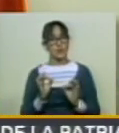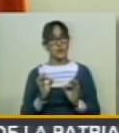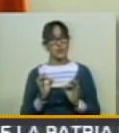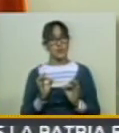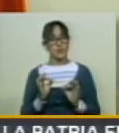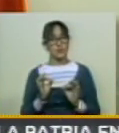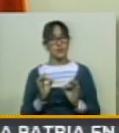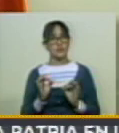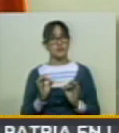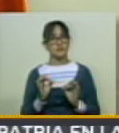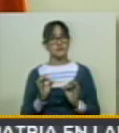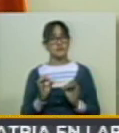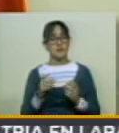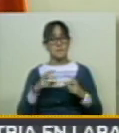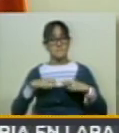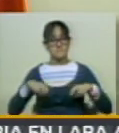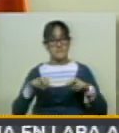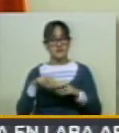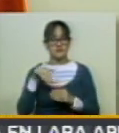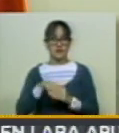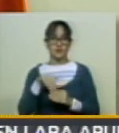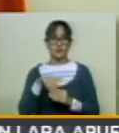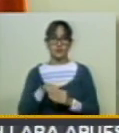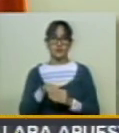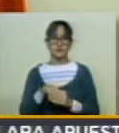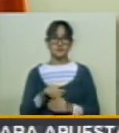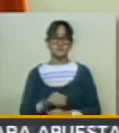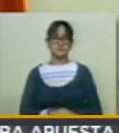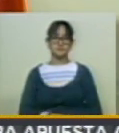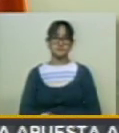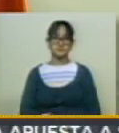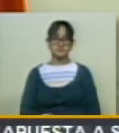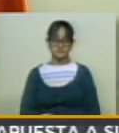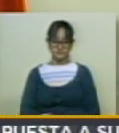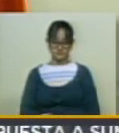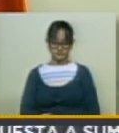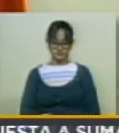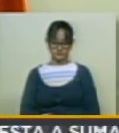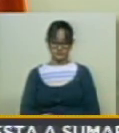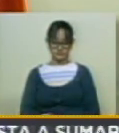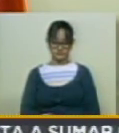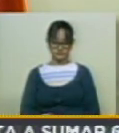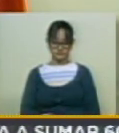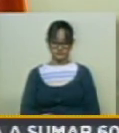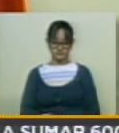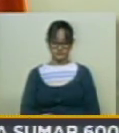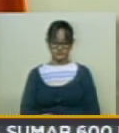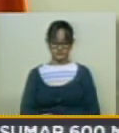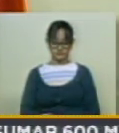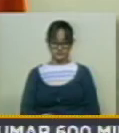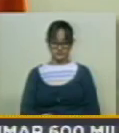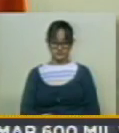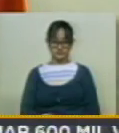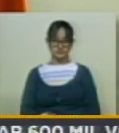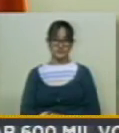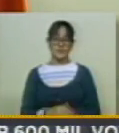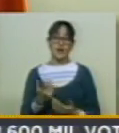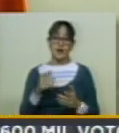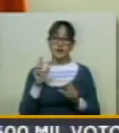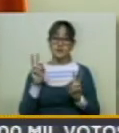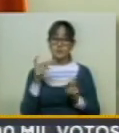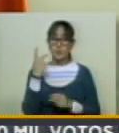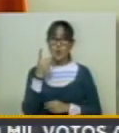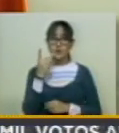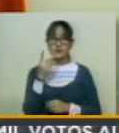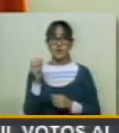lo que es la constitución de la mesa electoral. También nos solicitaron que los puntos de apoyo de los factores políticos en las elecciones